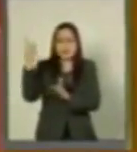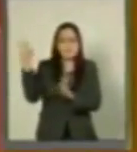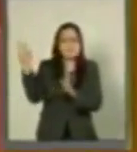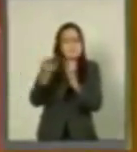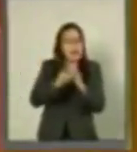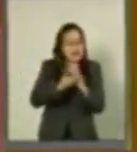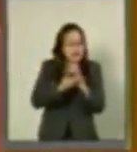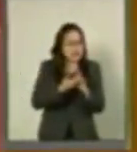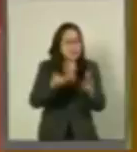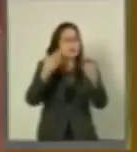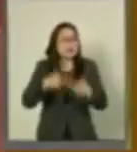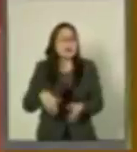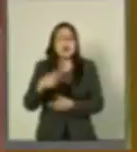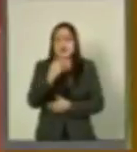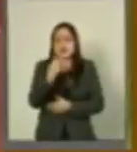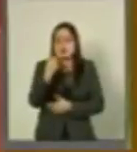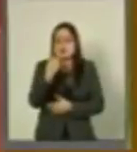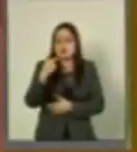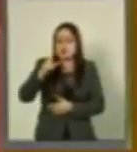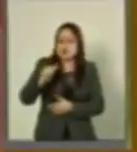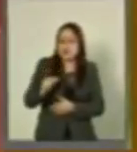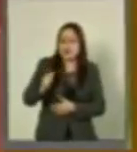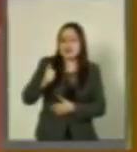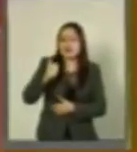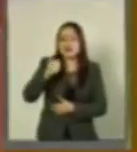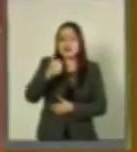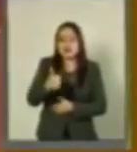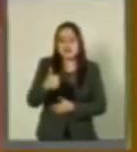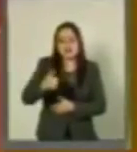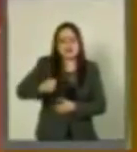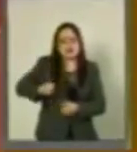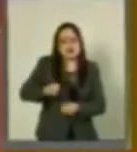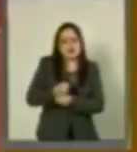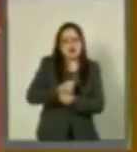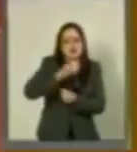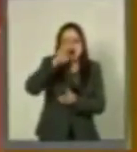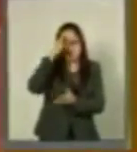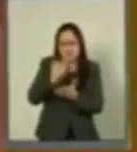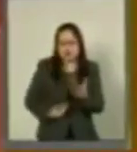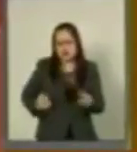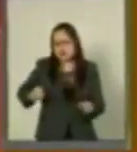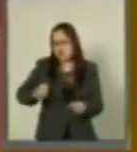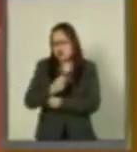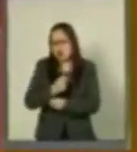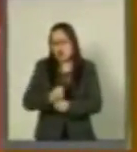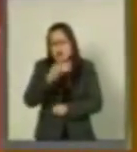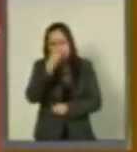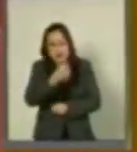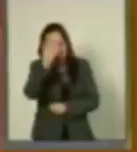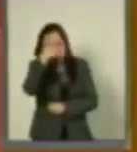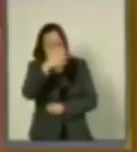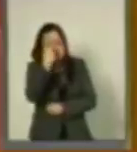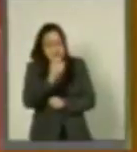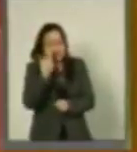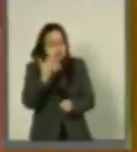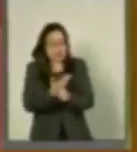asesinados y 276 agredidos. Esto, señor secretario,